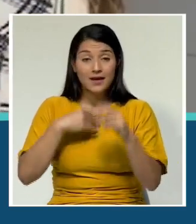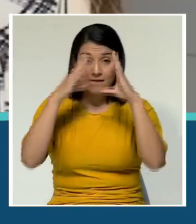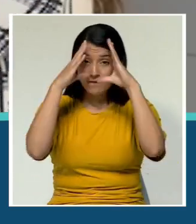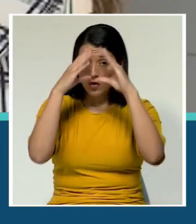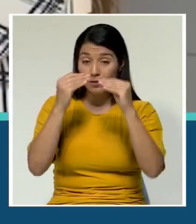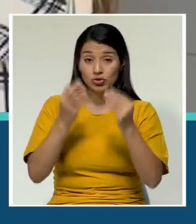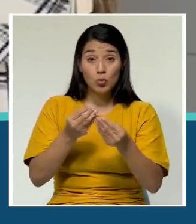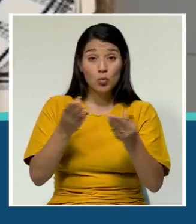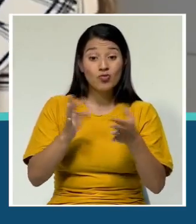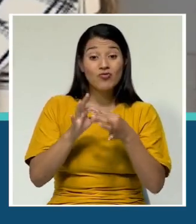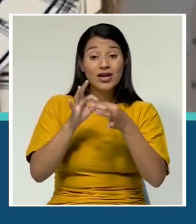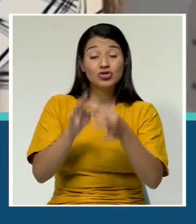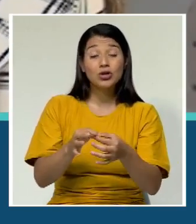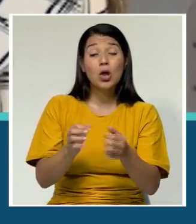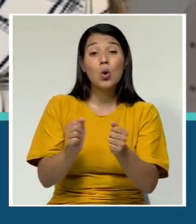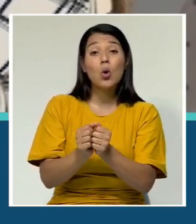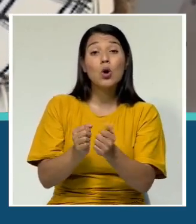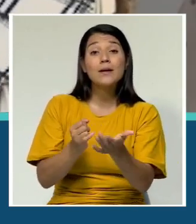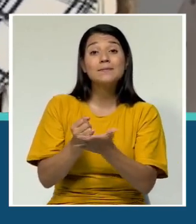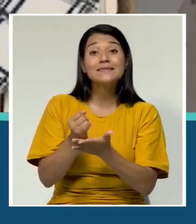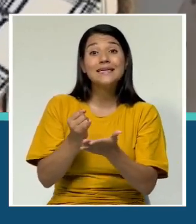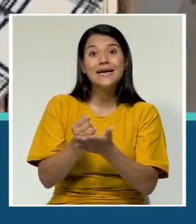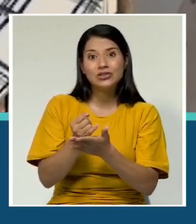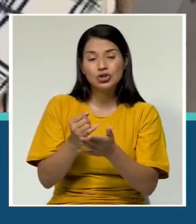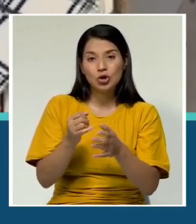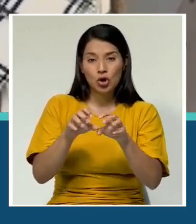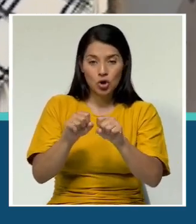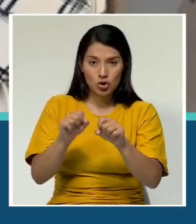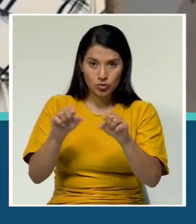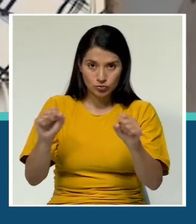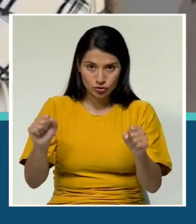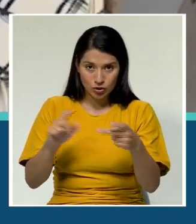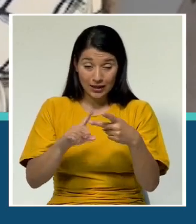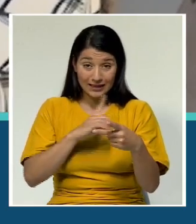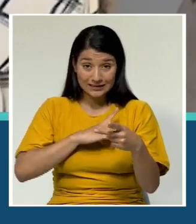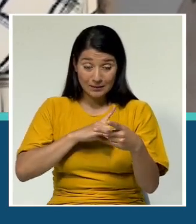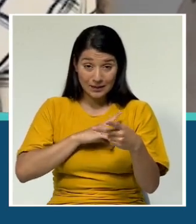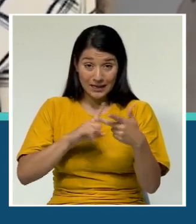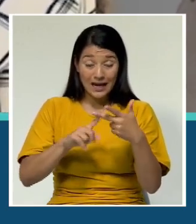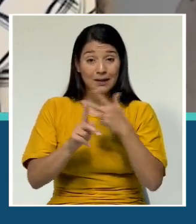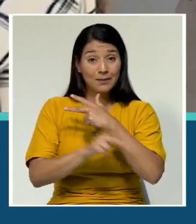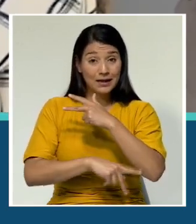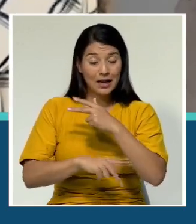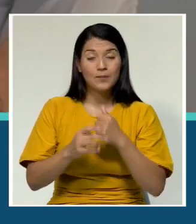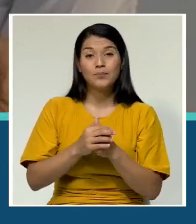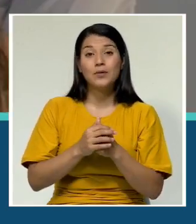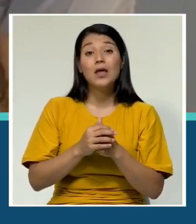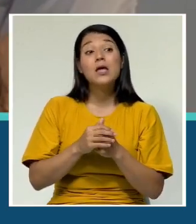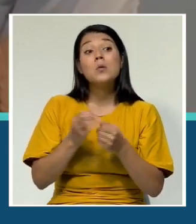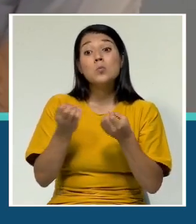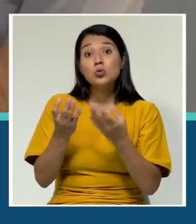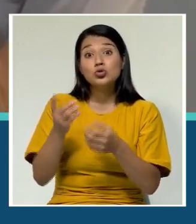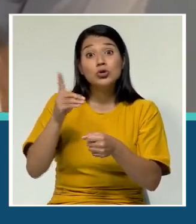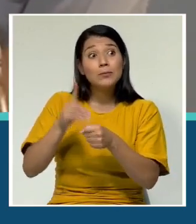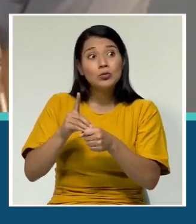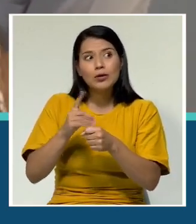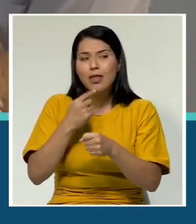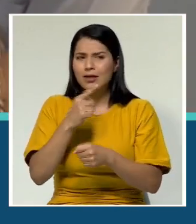prohíbe a los periodistas y a cualquier otro ciudadano poder obtener información de interés público en investigaciones de orden